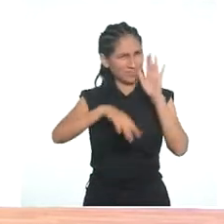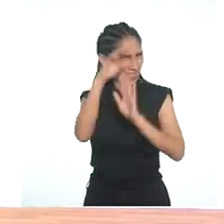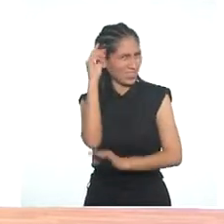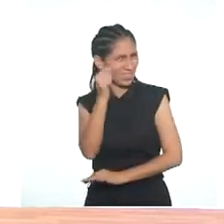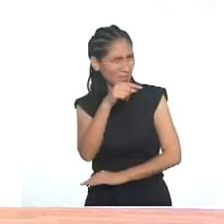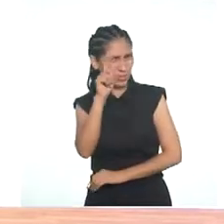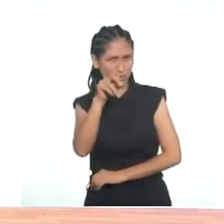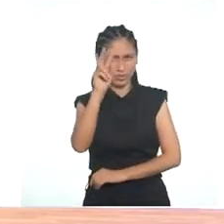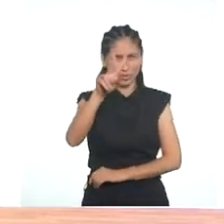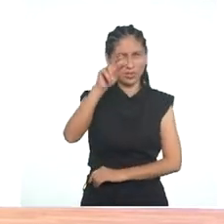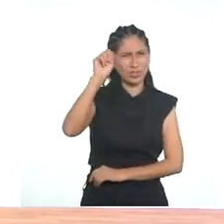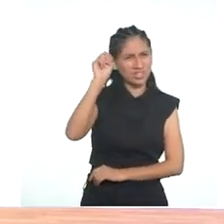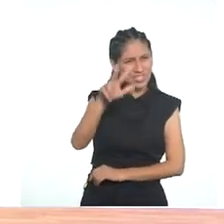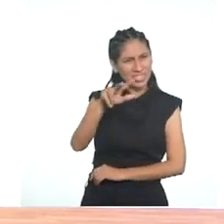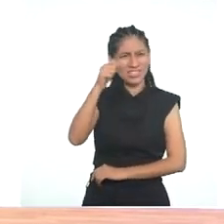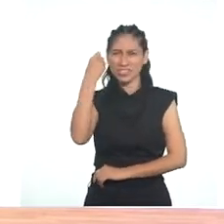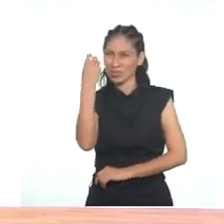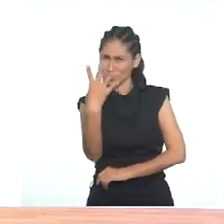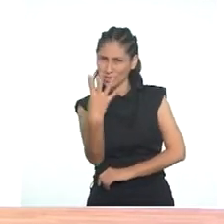1, 2, 3, 4, 5, 6 y 7. Más rápido.